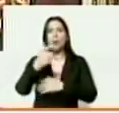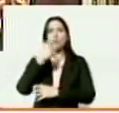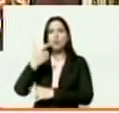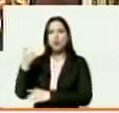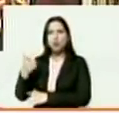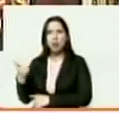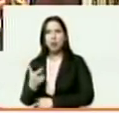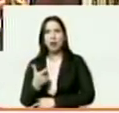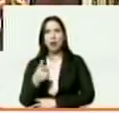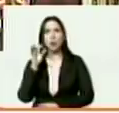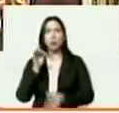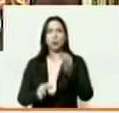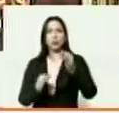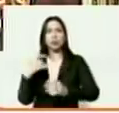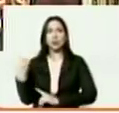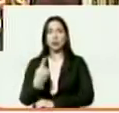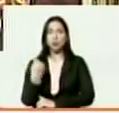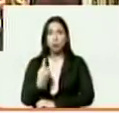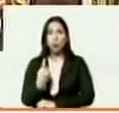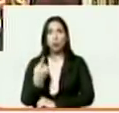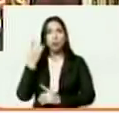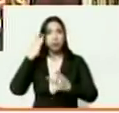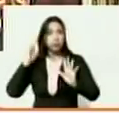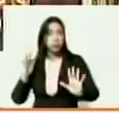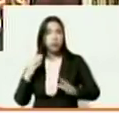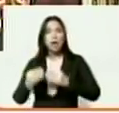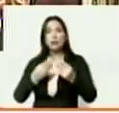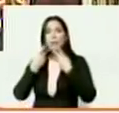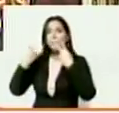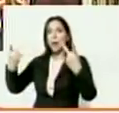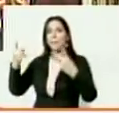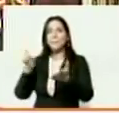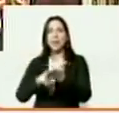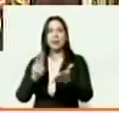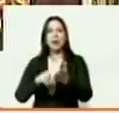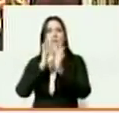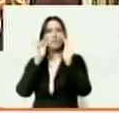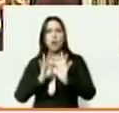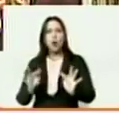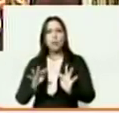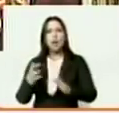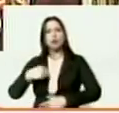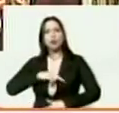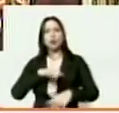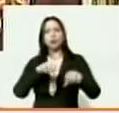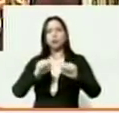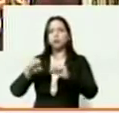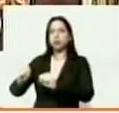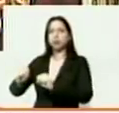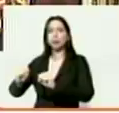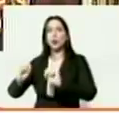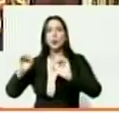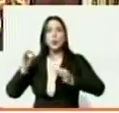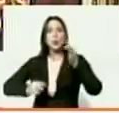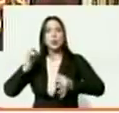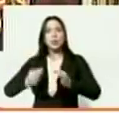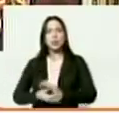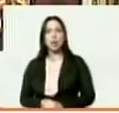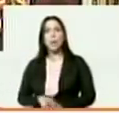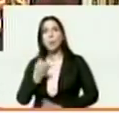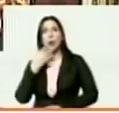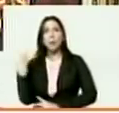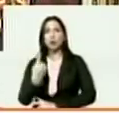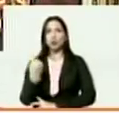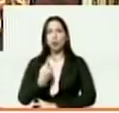justicia y el solo hecho de llevar la verdad ya es una forma de ir conquistando la justicia. El solo hecho de que los pueblos